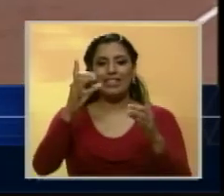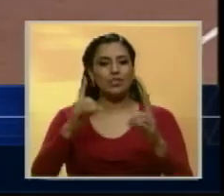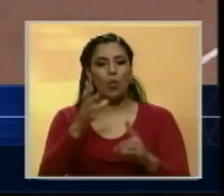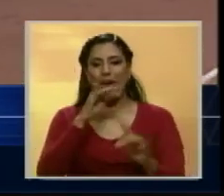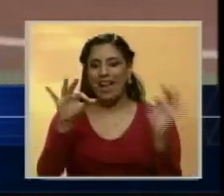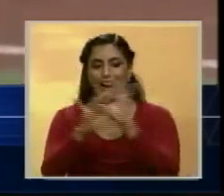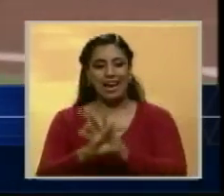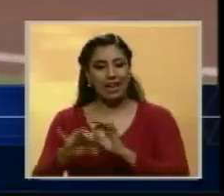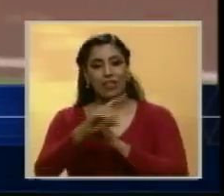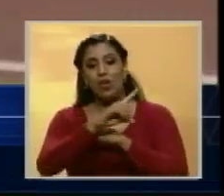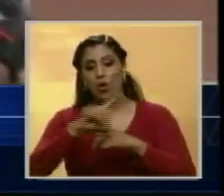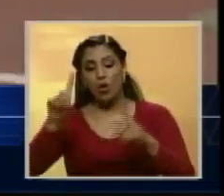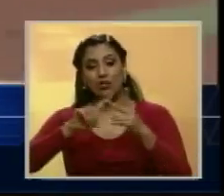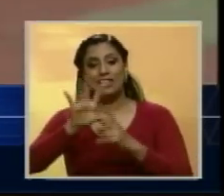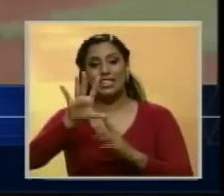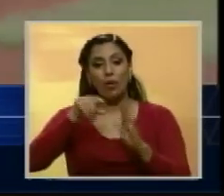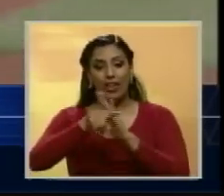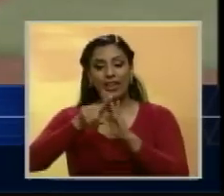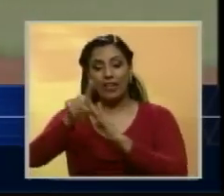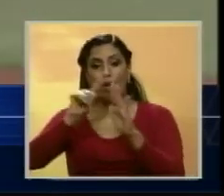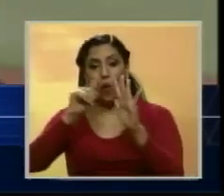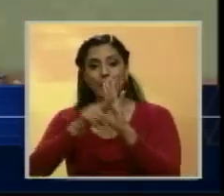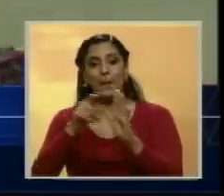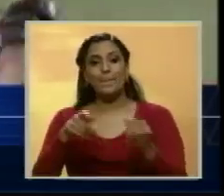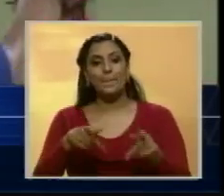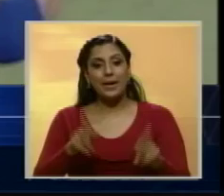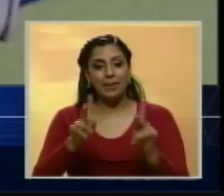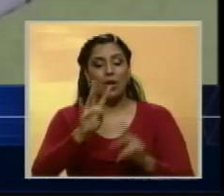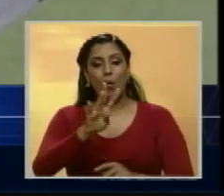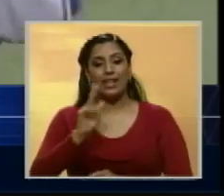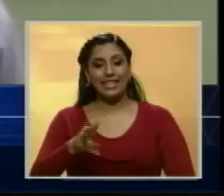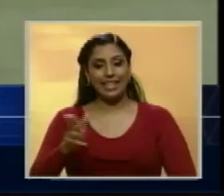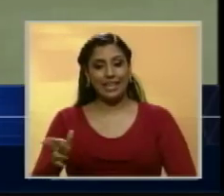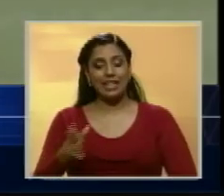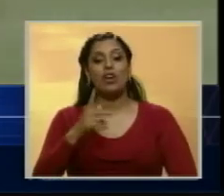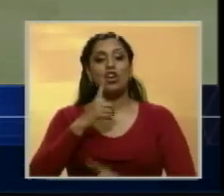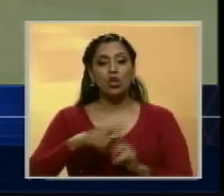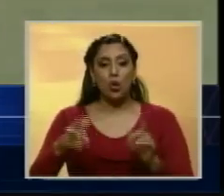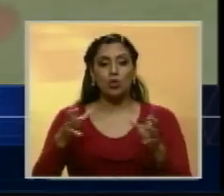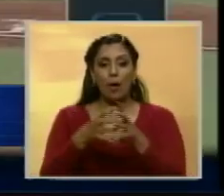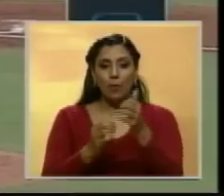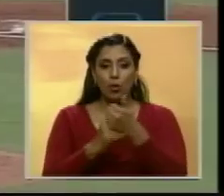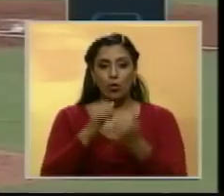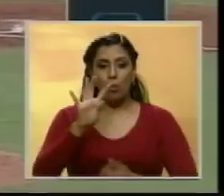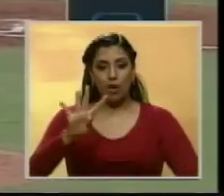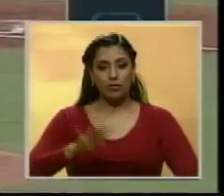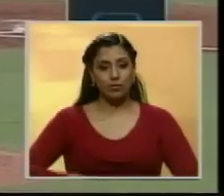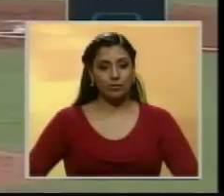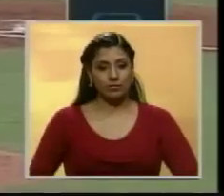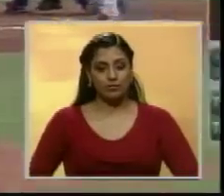con Texas. Lanzó 5 entradas completas, permitió 4 hits, dio 3 bases por bolas y abanicó a 4.